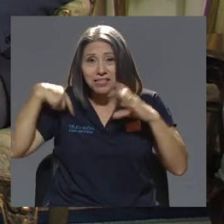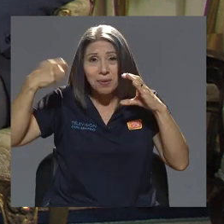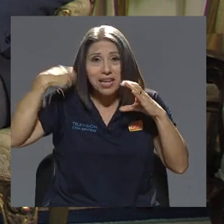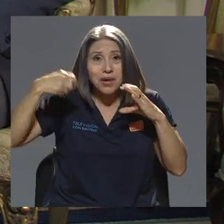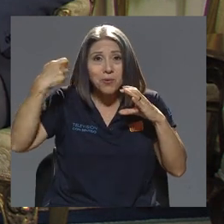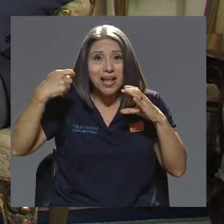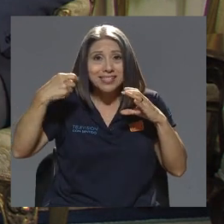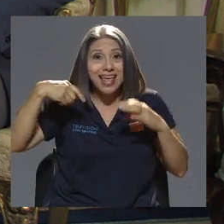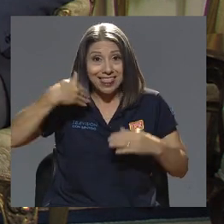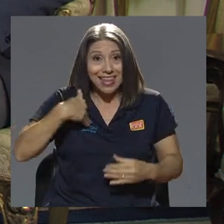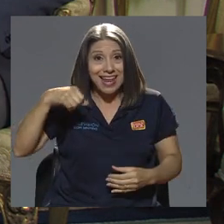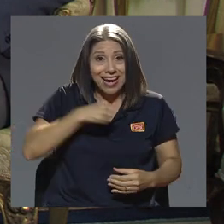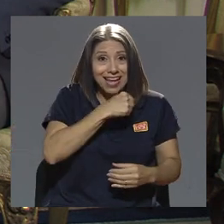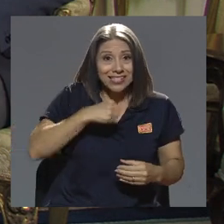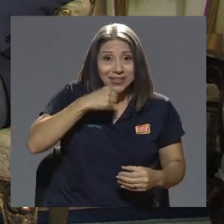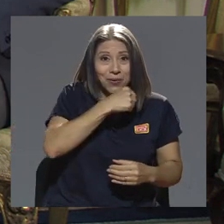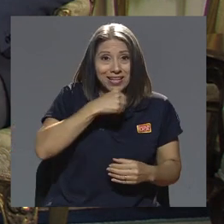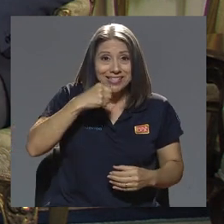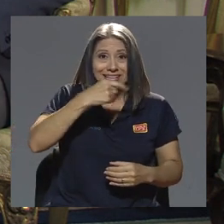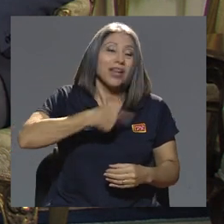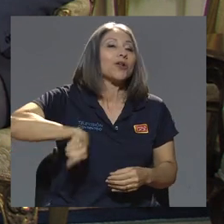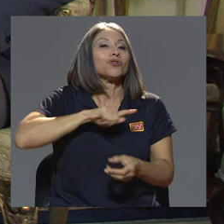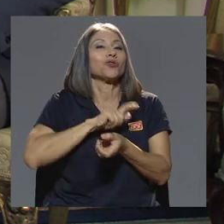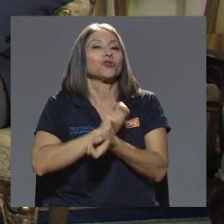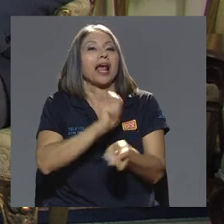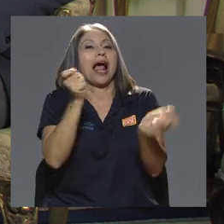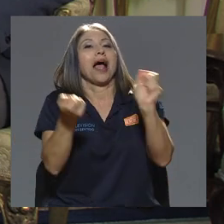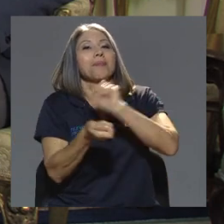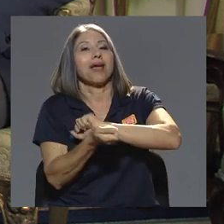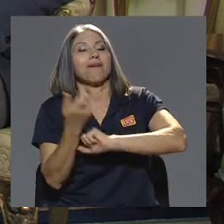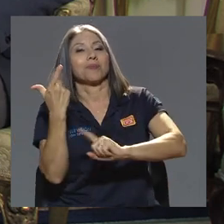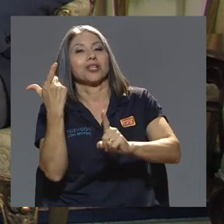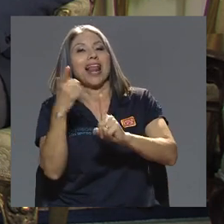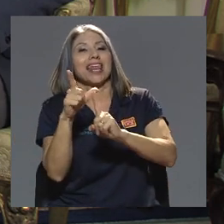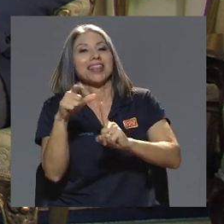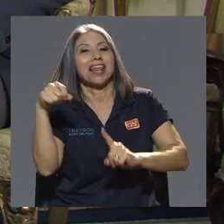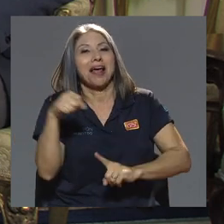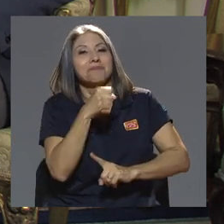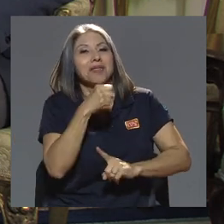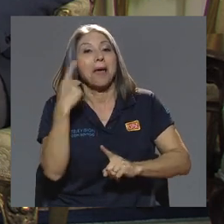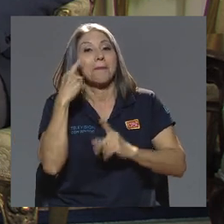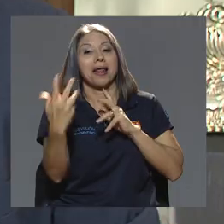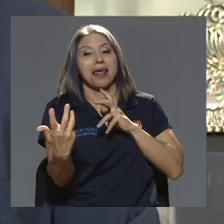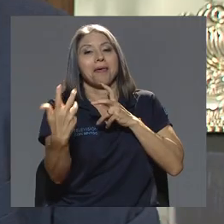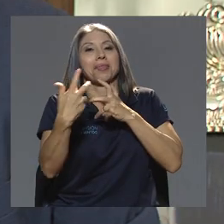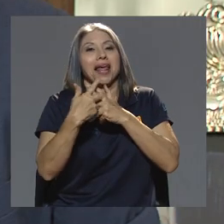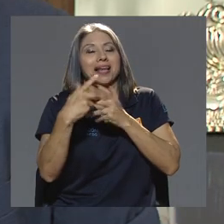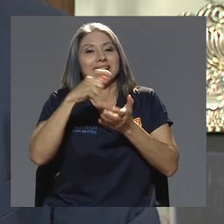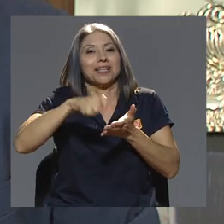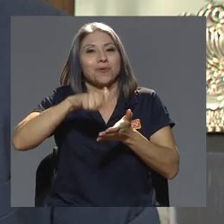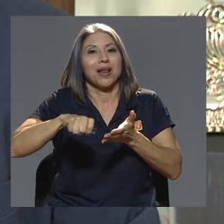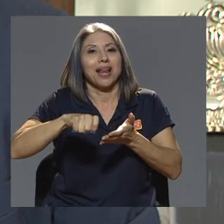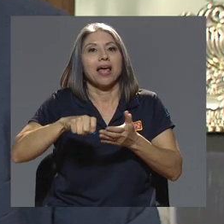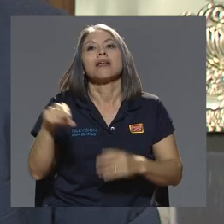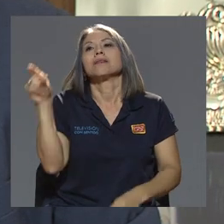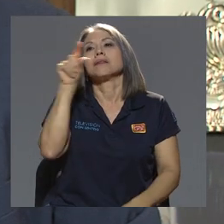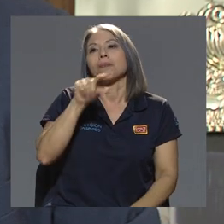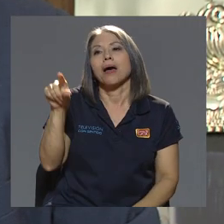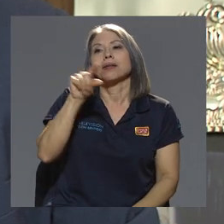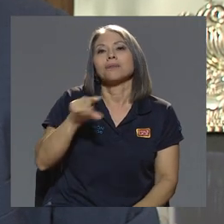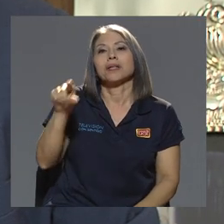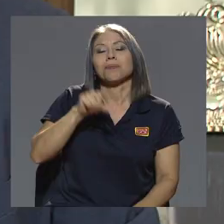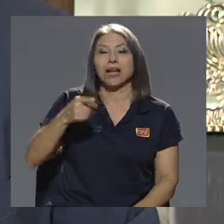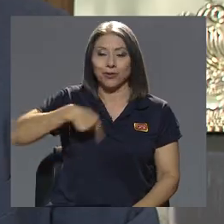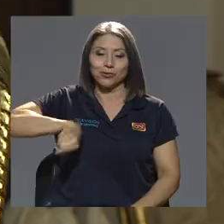para adaptarla a las situaciones de la escuela. Entonces, todas las semanas les llevábamos una canción nueva a las compañeras.